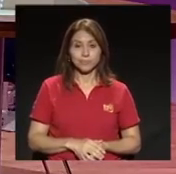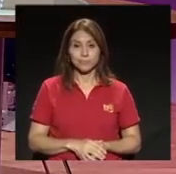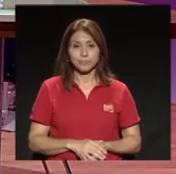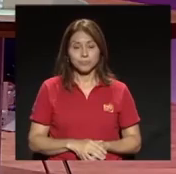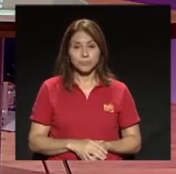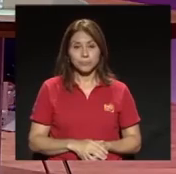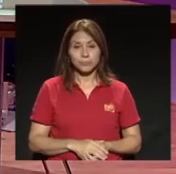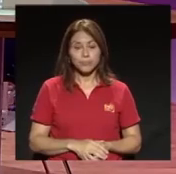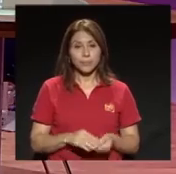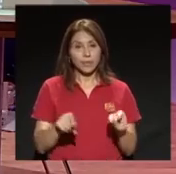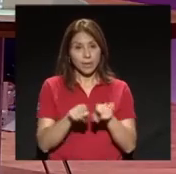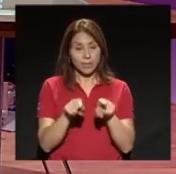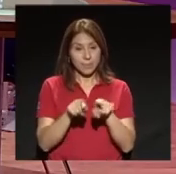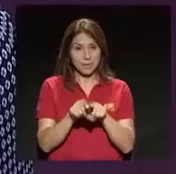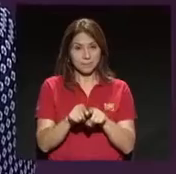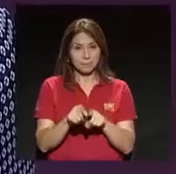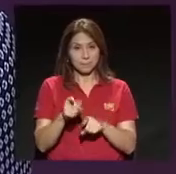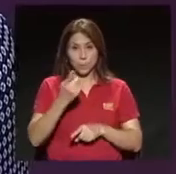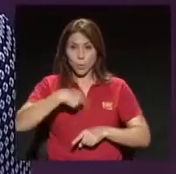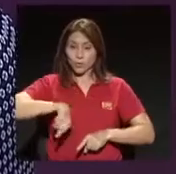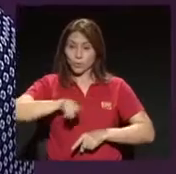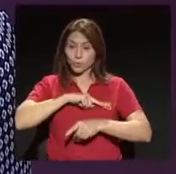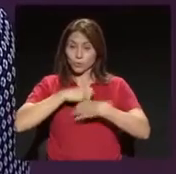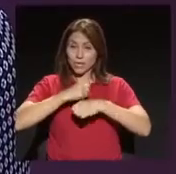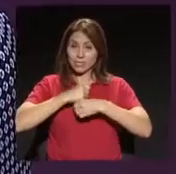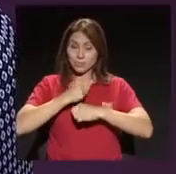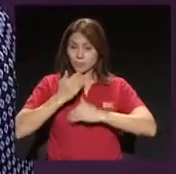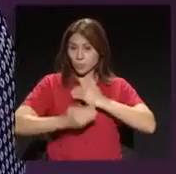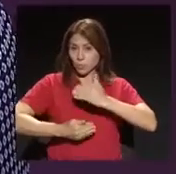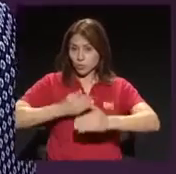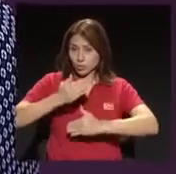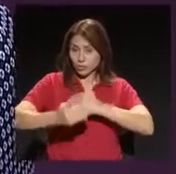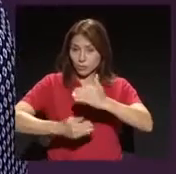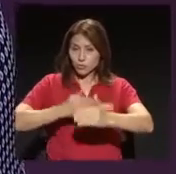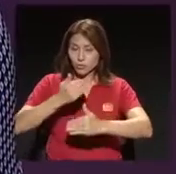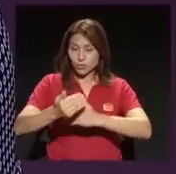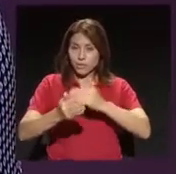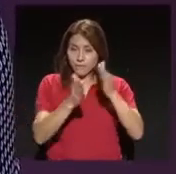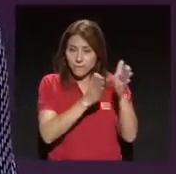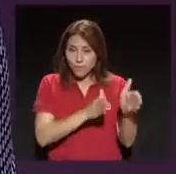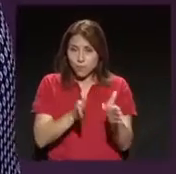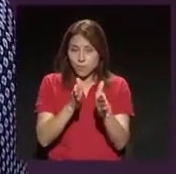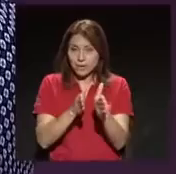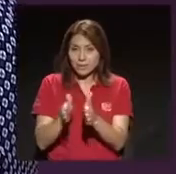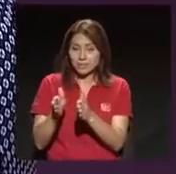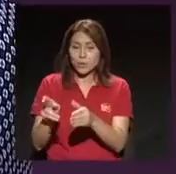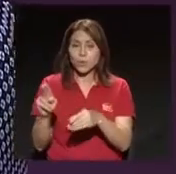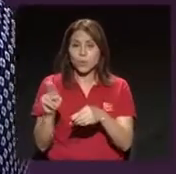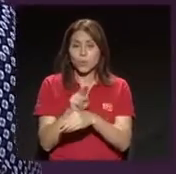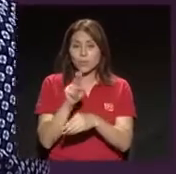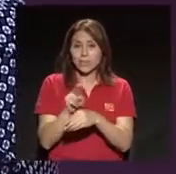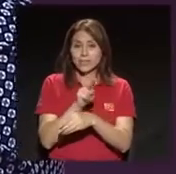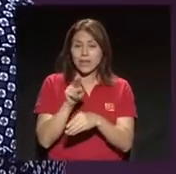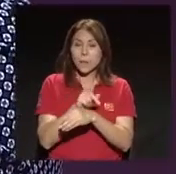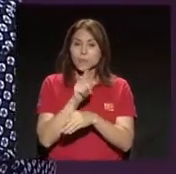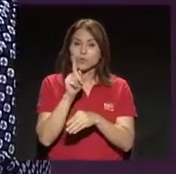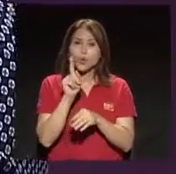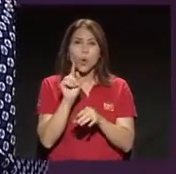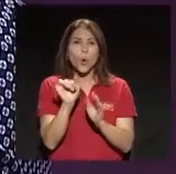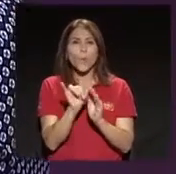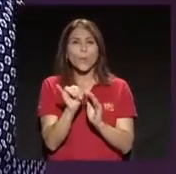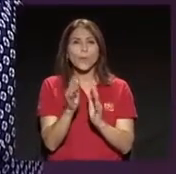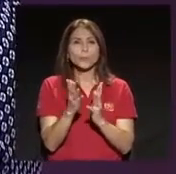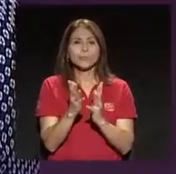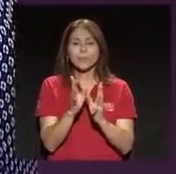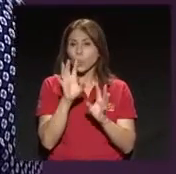También nosotros cuando hacemos los procesos de formación utilizamos como un esquema, ¿verdad?